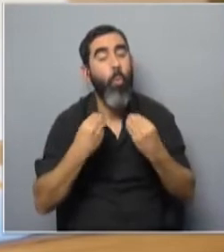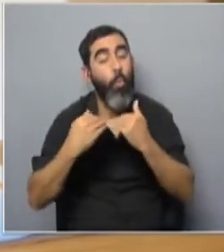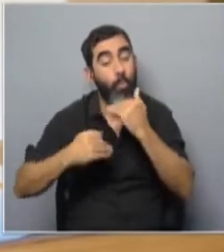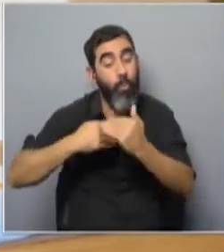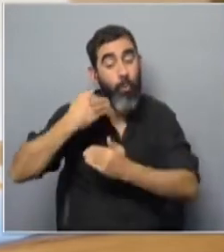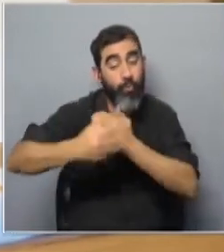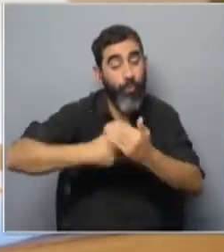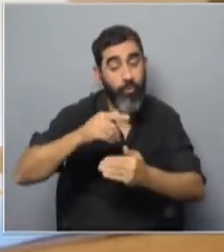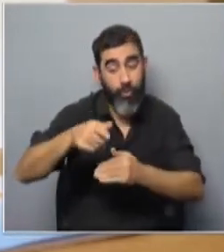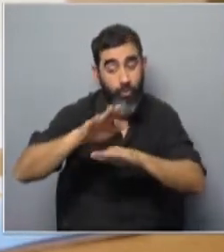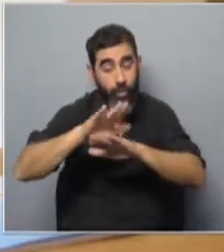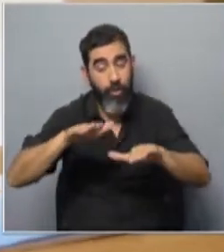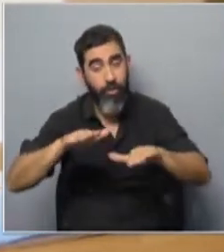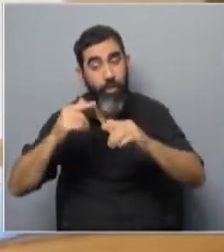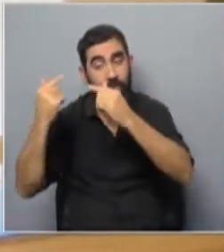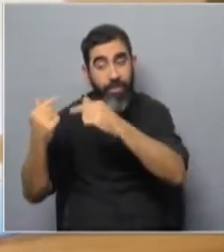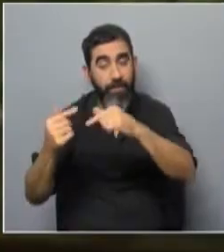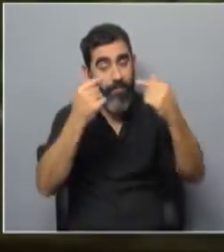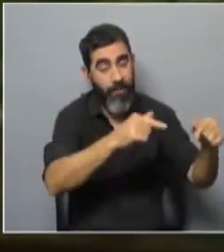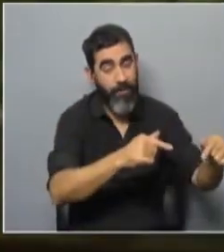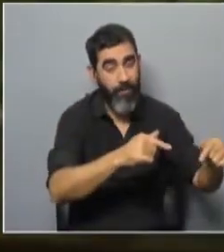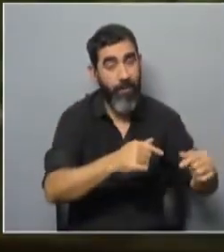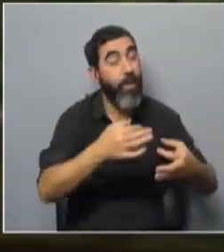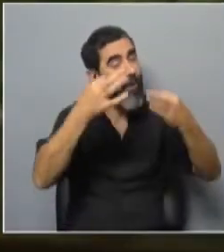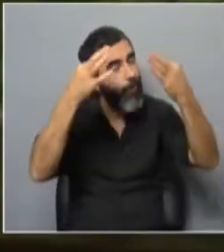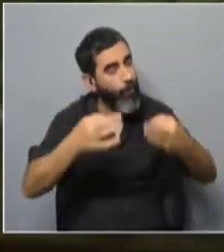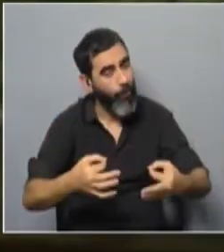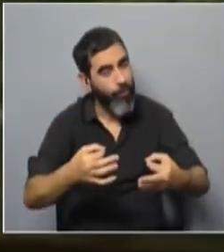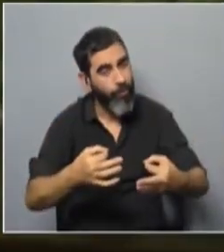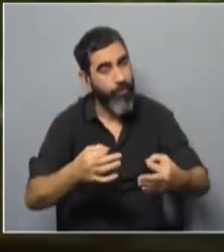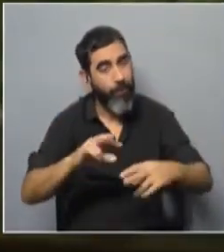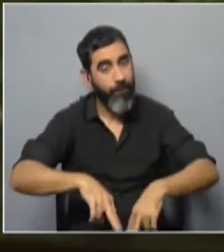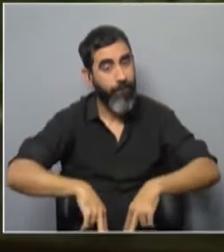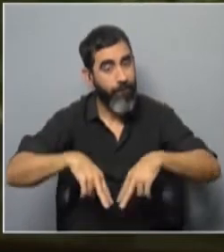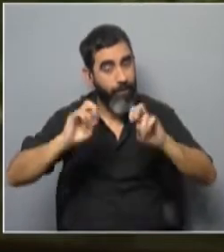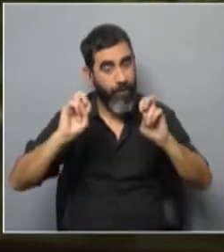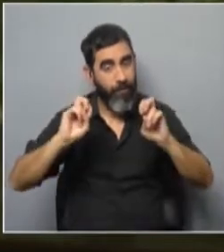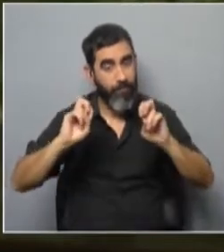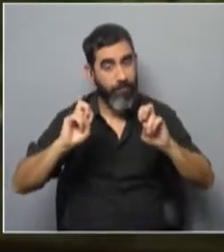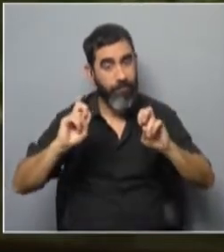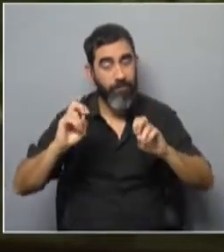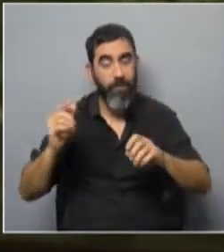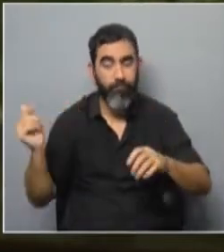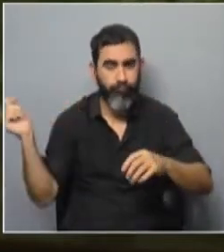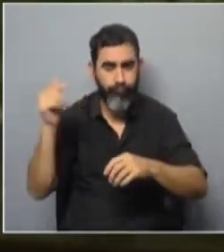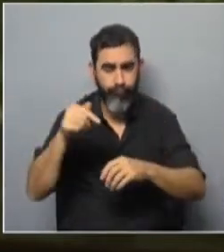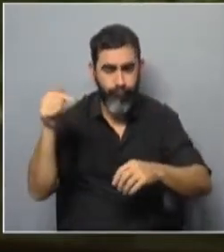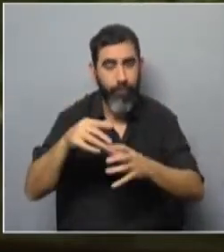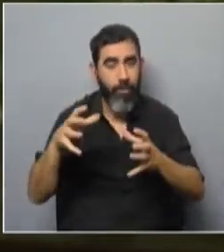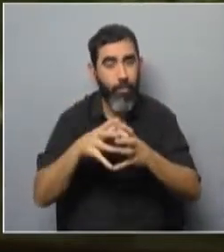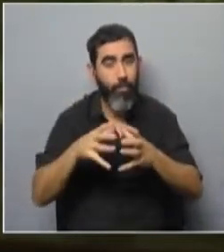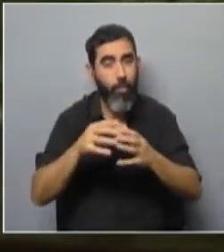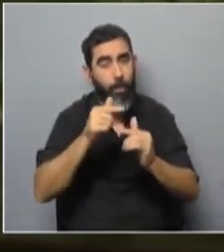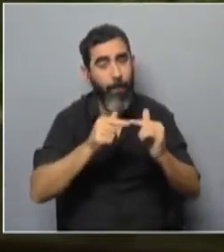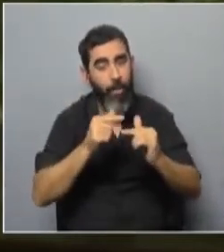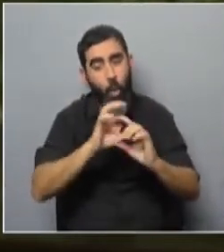de desarrollo de esos niños se diferencia, y casualmente los investigadores vienen habitualmente de sectores medio y alto.